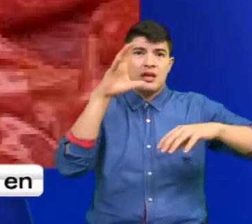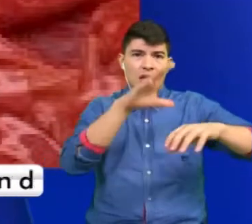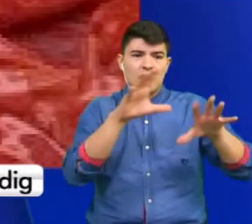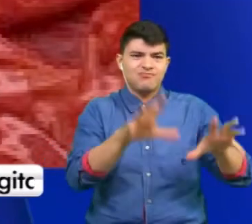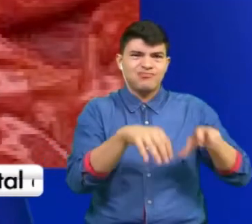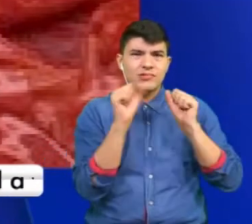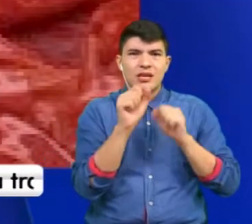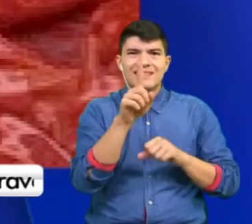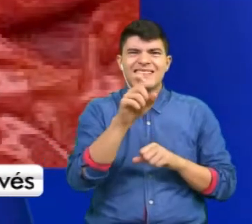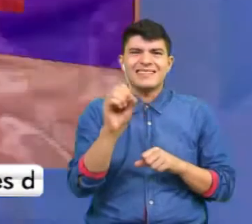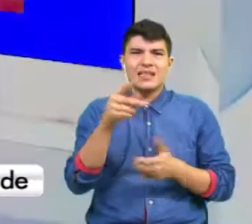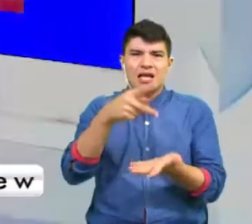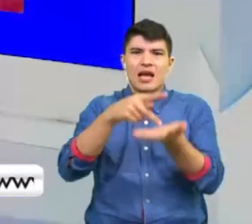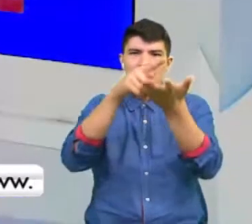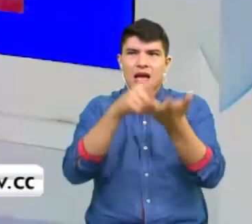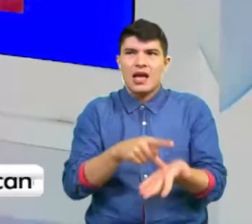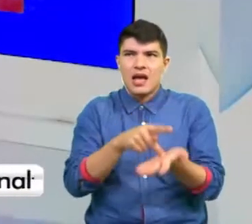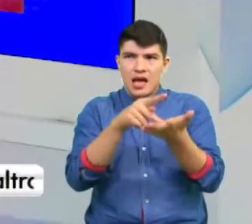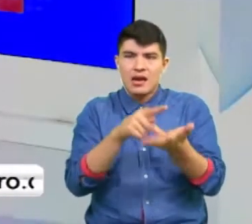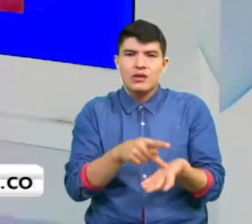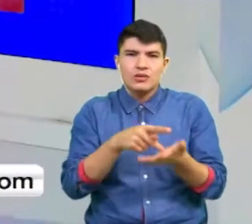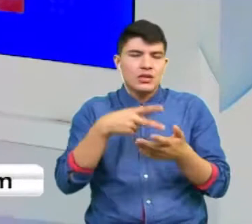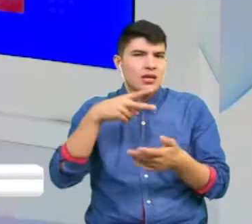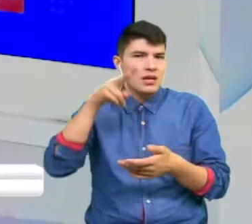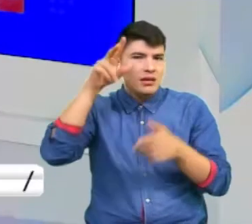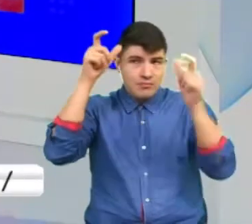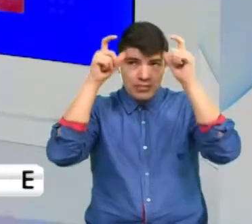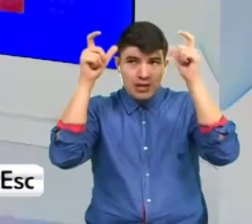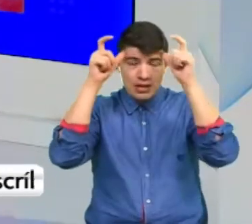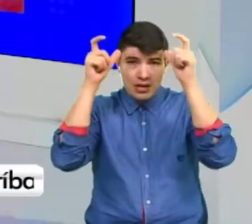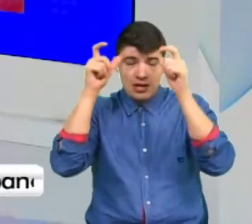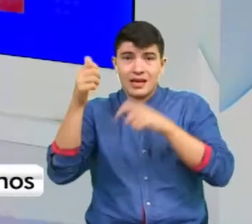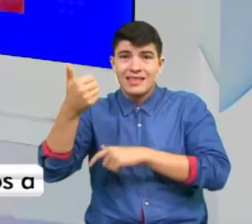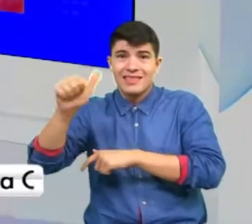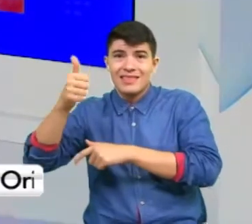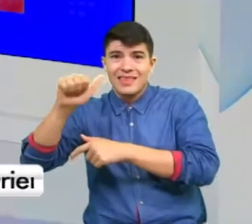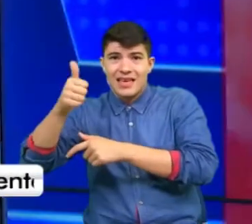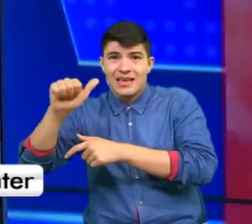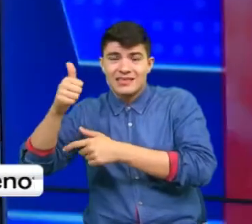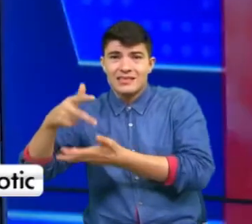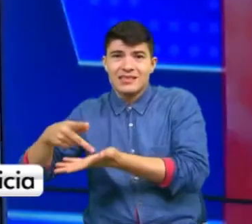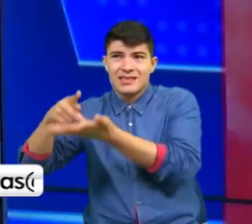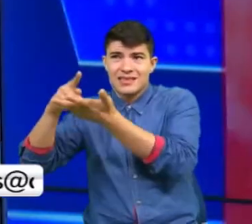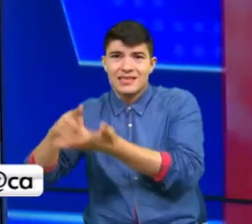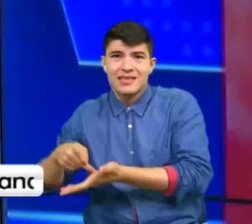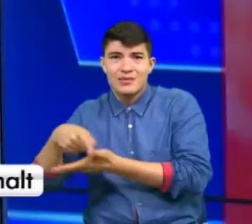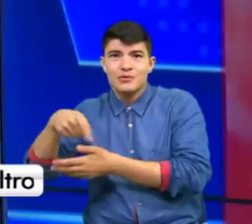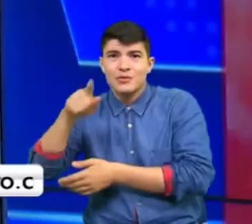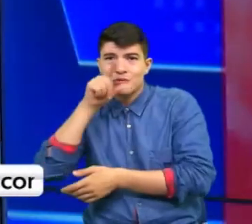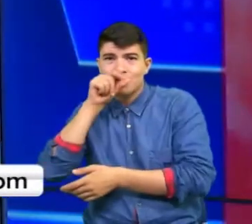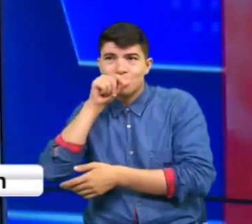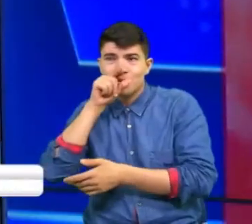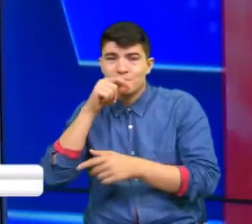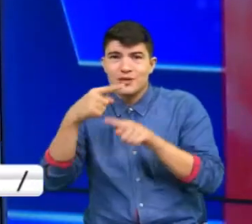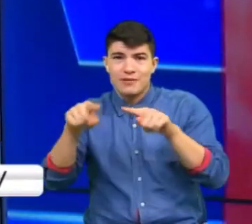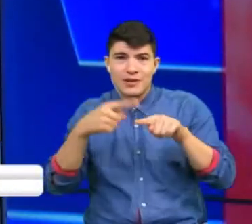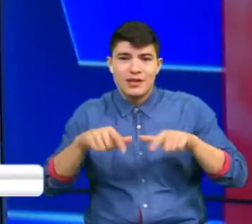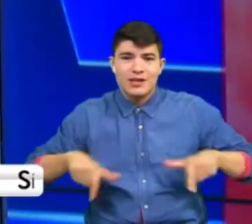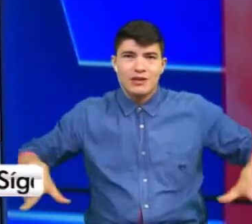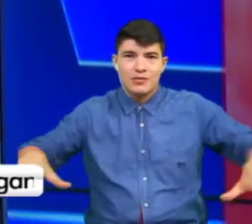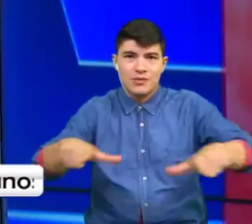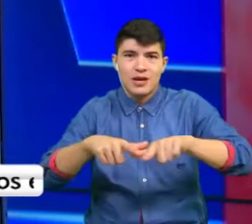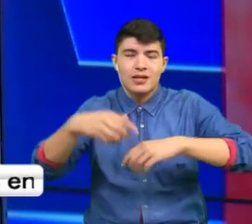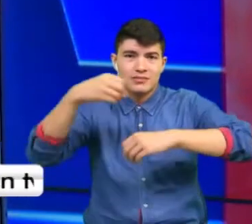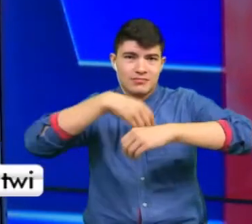y 10 galones de pichón. Esto en los diferentes locales, en los diferentes puntos que se ven en la ciudad, en las plazas de